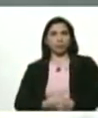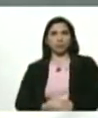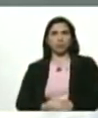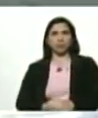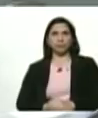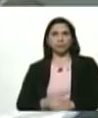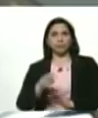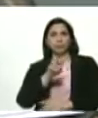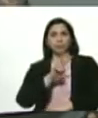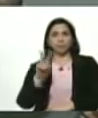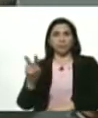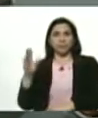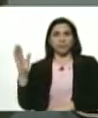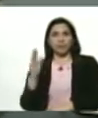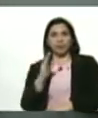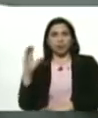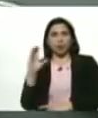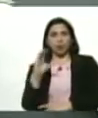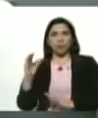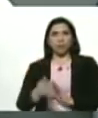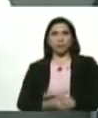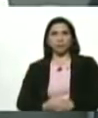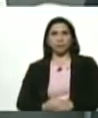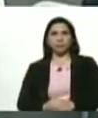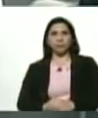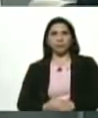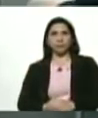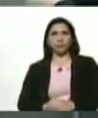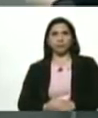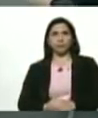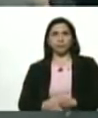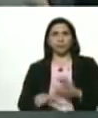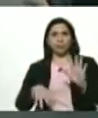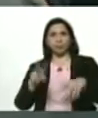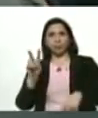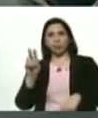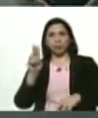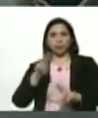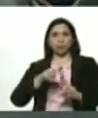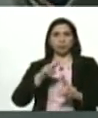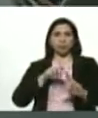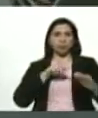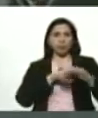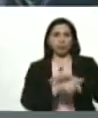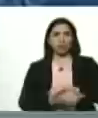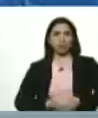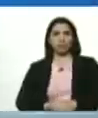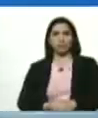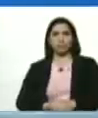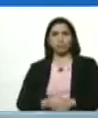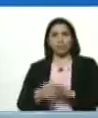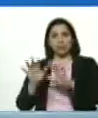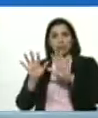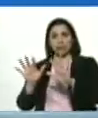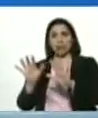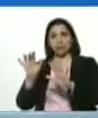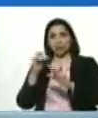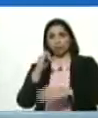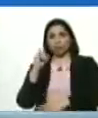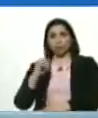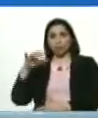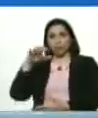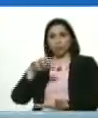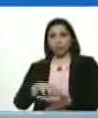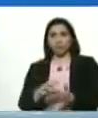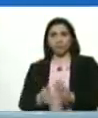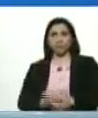22 viven de colombia 12 por el táchira 10 por el zulia